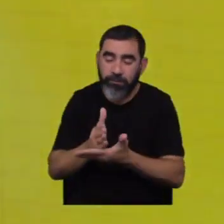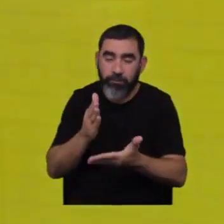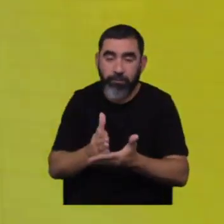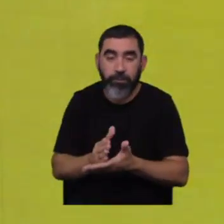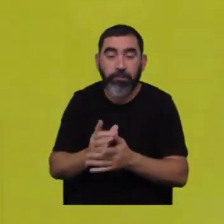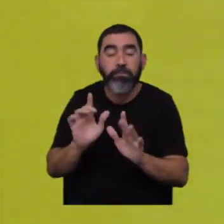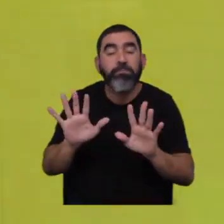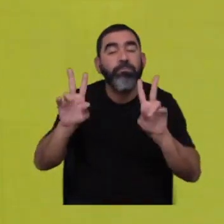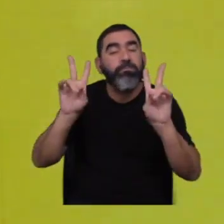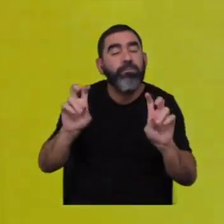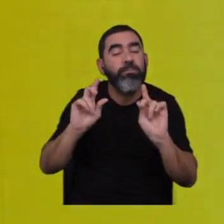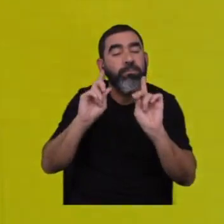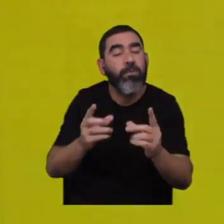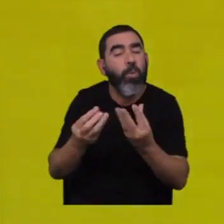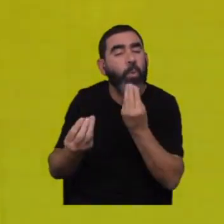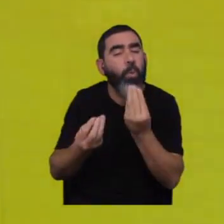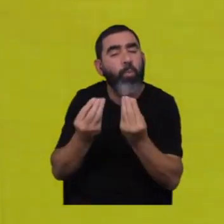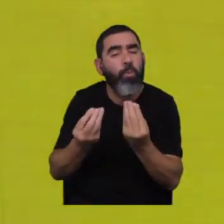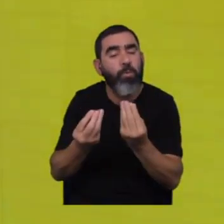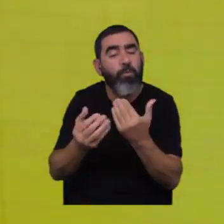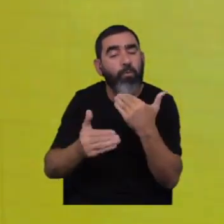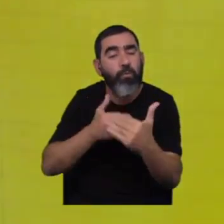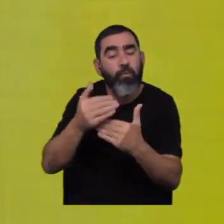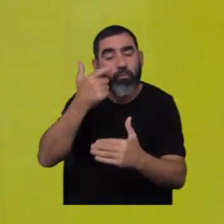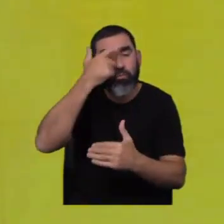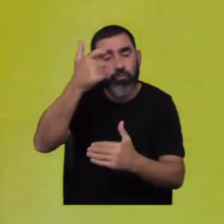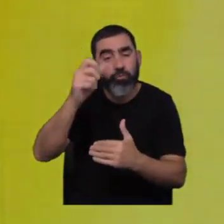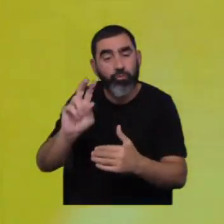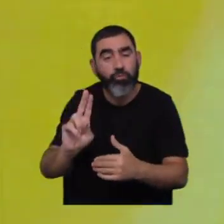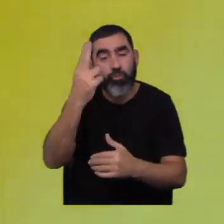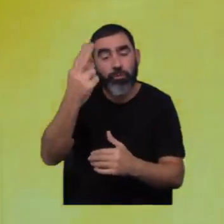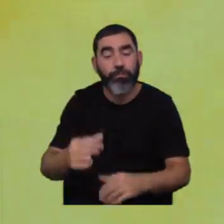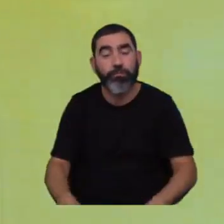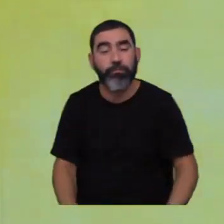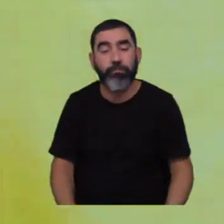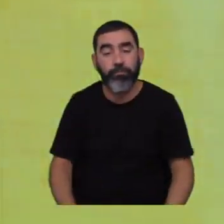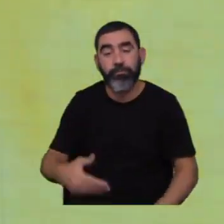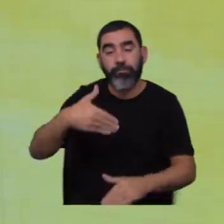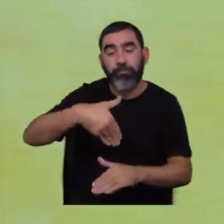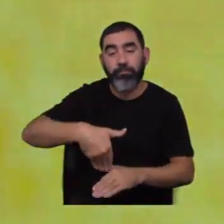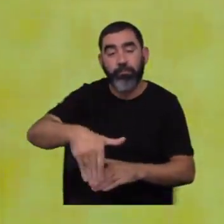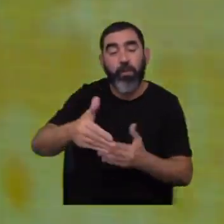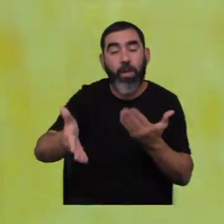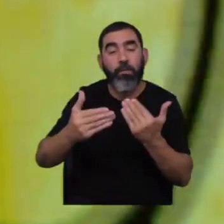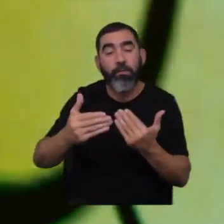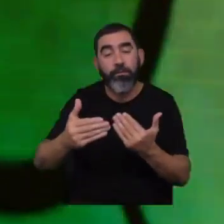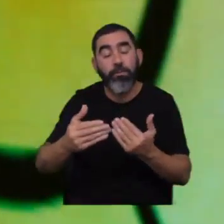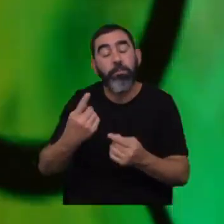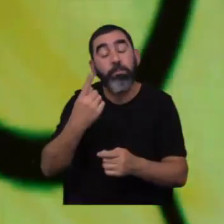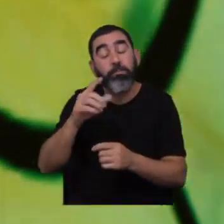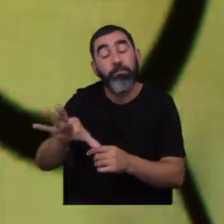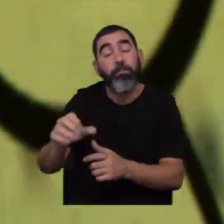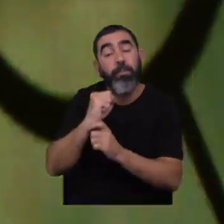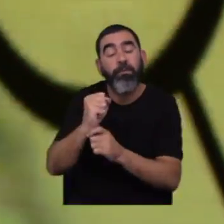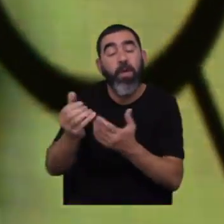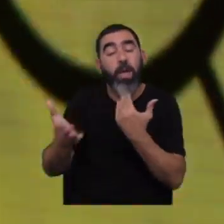queremos detenernos también en cómo funciona la ciencia en Uruguay. Y de aquí en adelante vamos a hablar de eso. Y elegimos comenzar